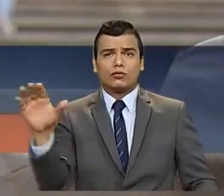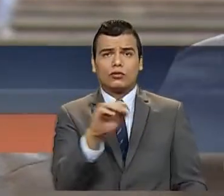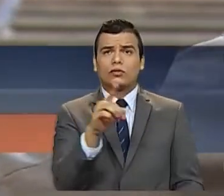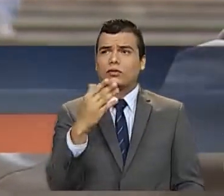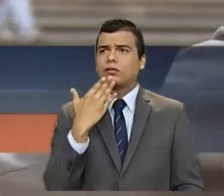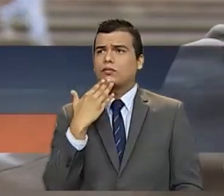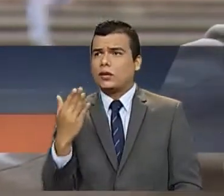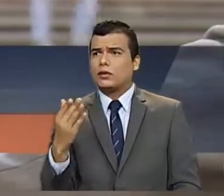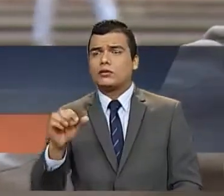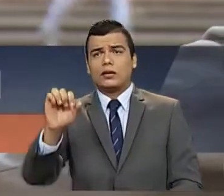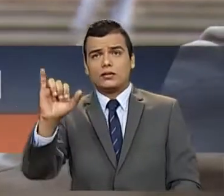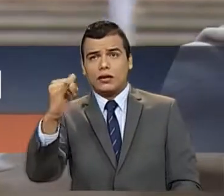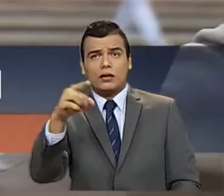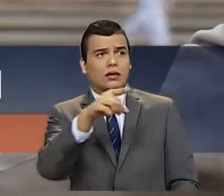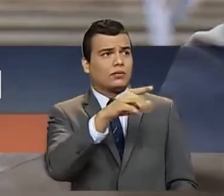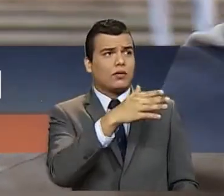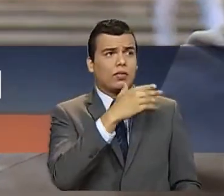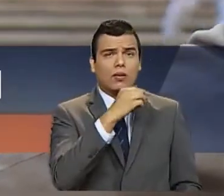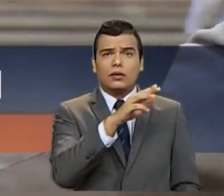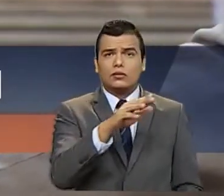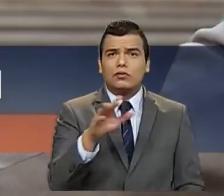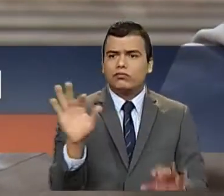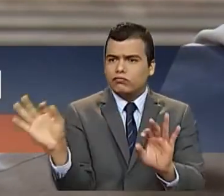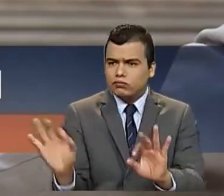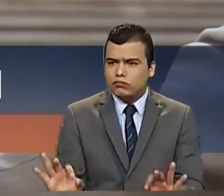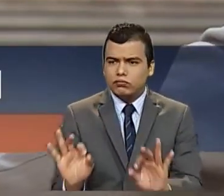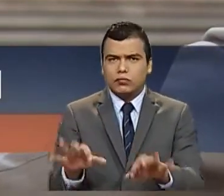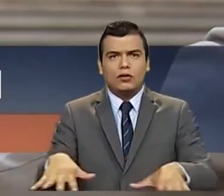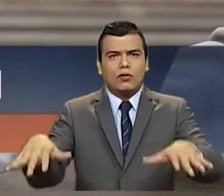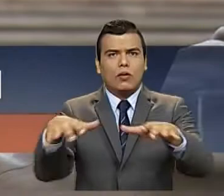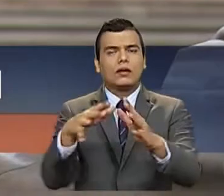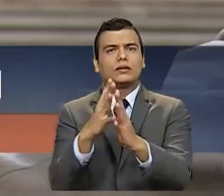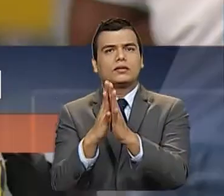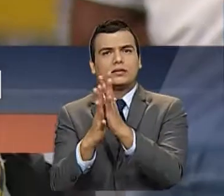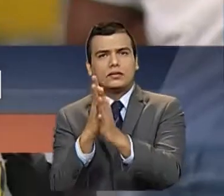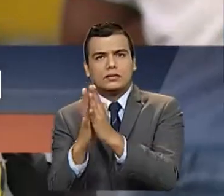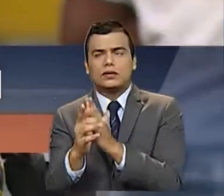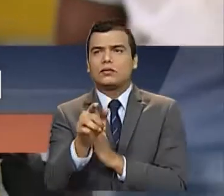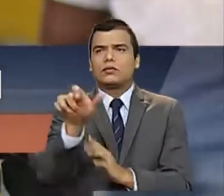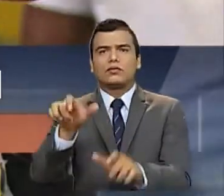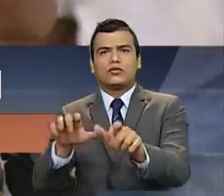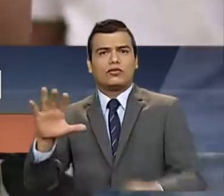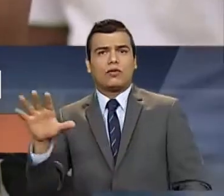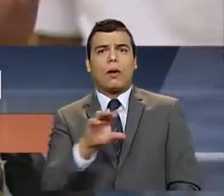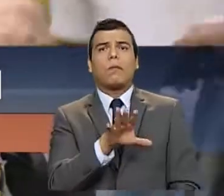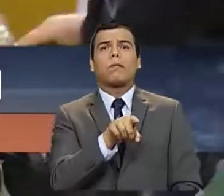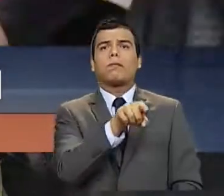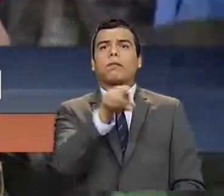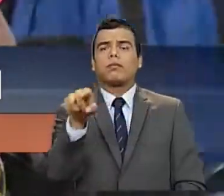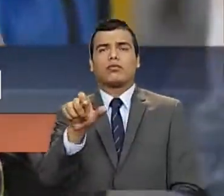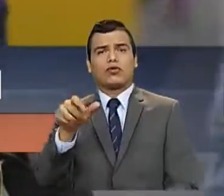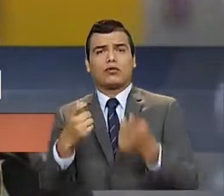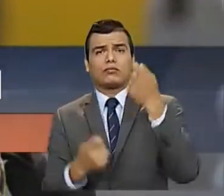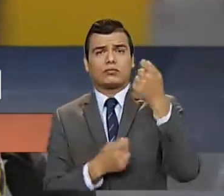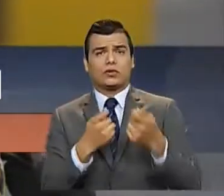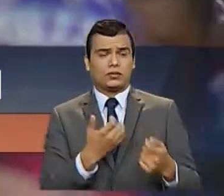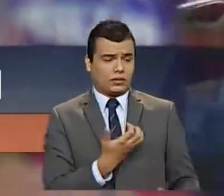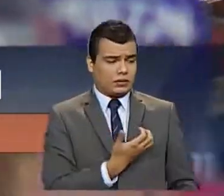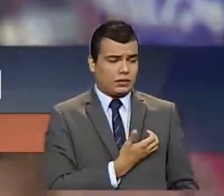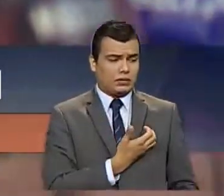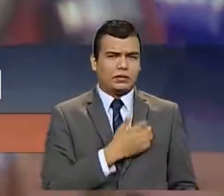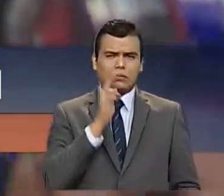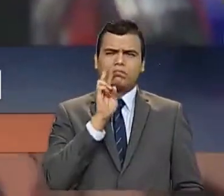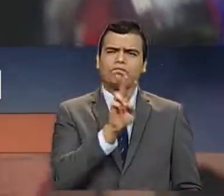permiso y a los sin permiso, para organizar el centro y otras partes de la ciudad donde haya vendedores. Actualmente la administración municipal